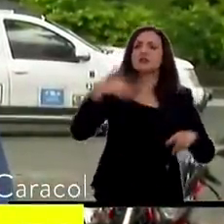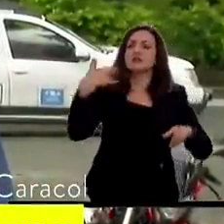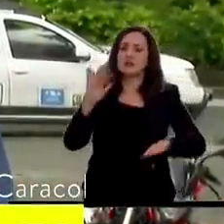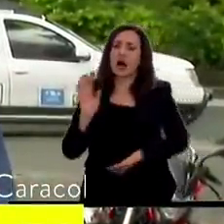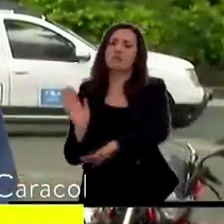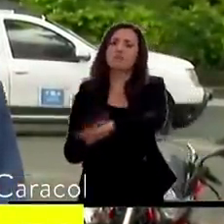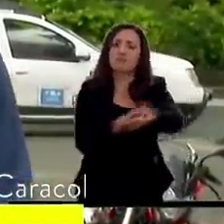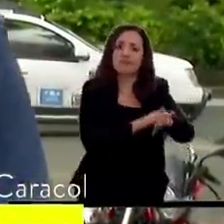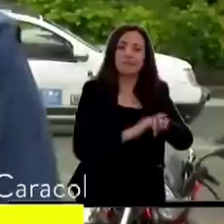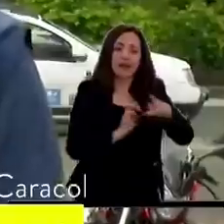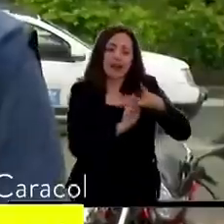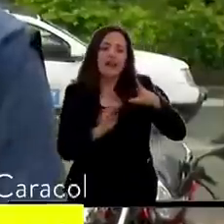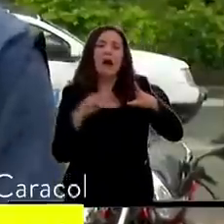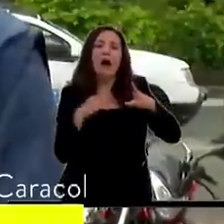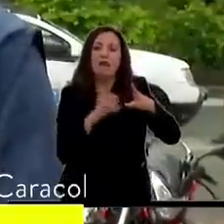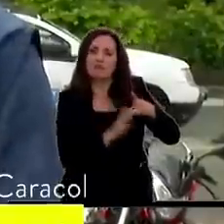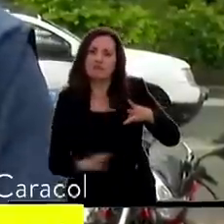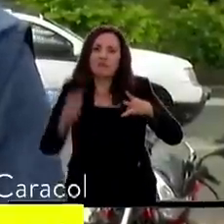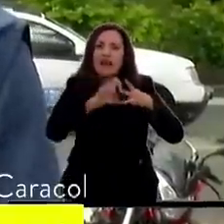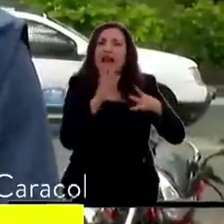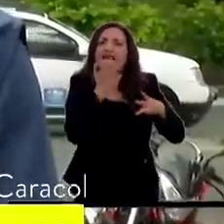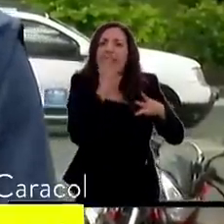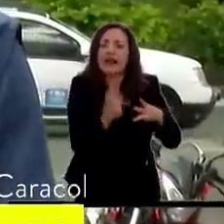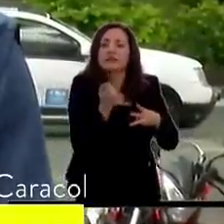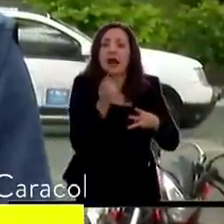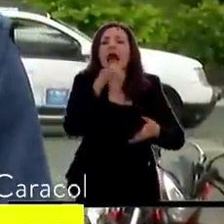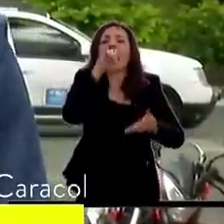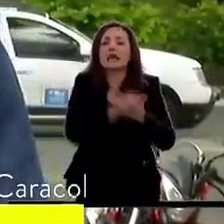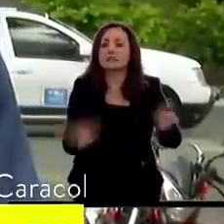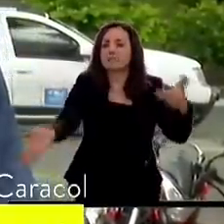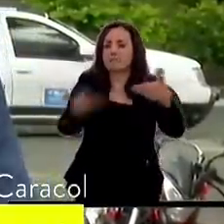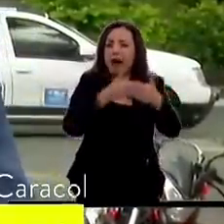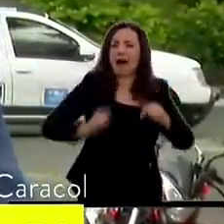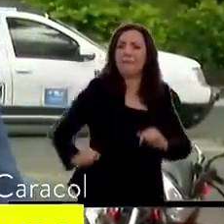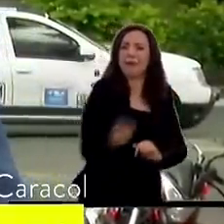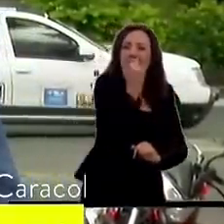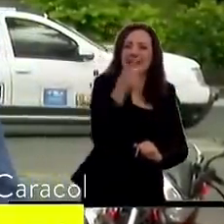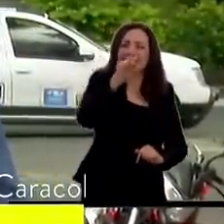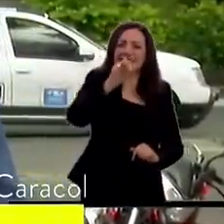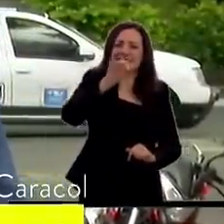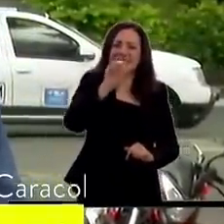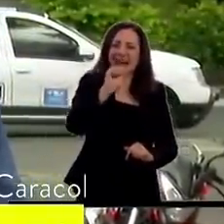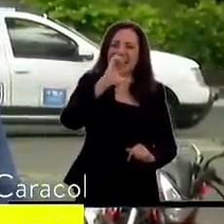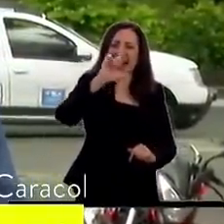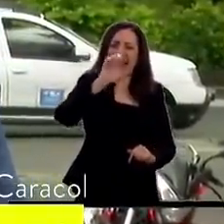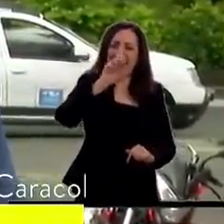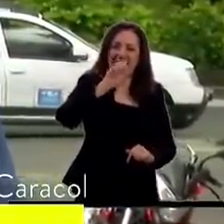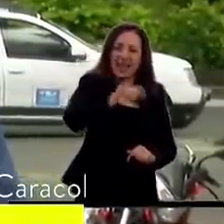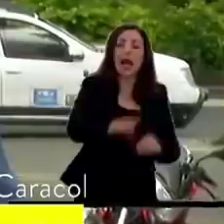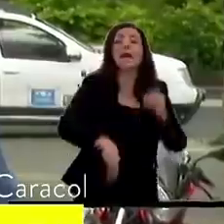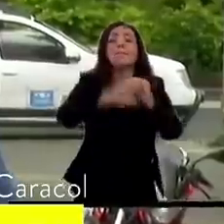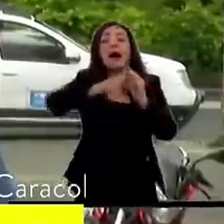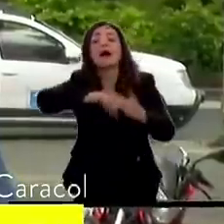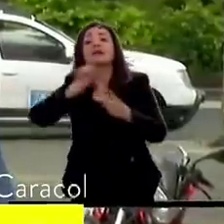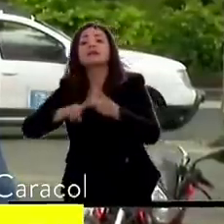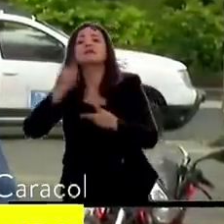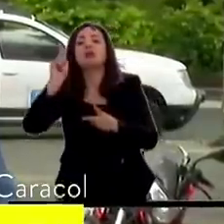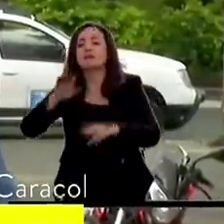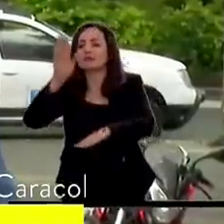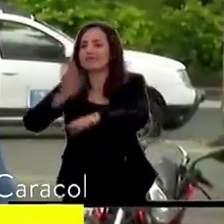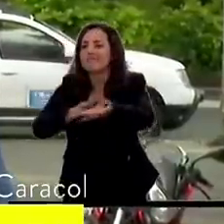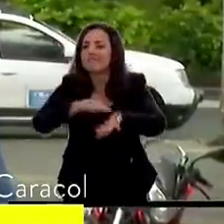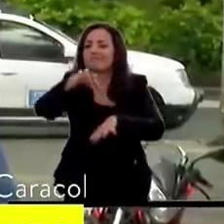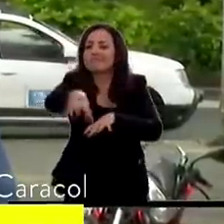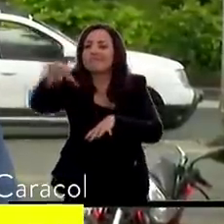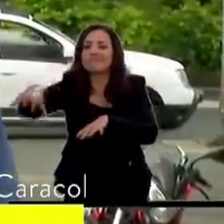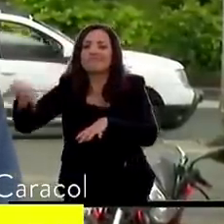alerta naranja. Por eso hemos cerrado la Galería Santa Elena, hemos decretado toque de queda y ley seca en